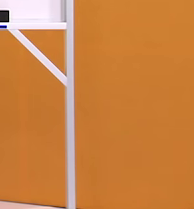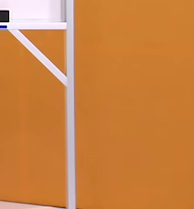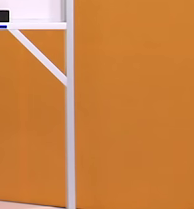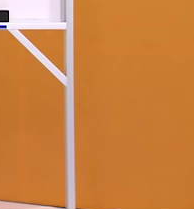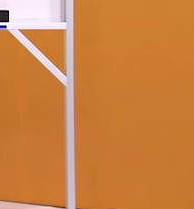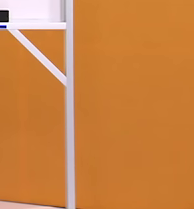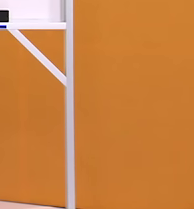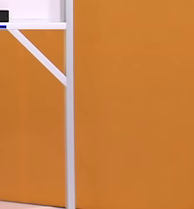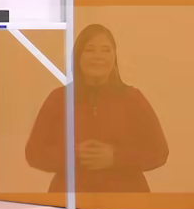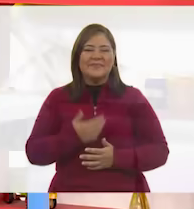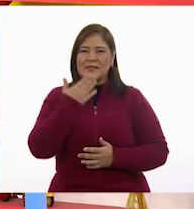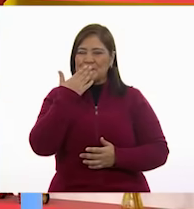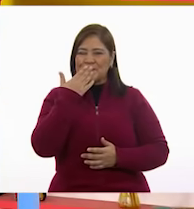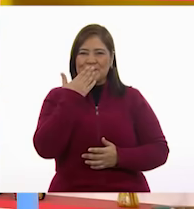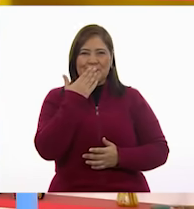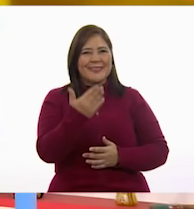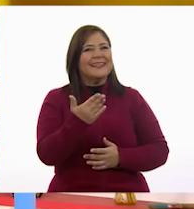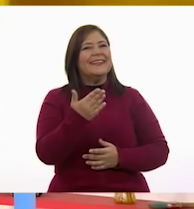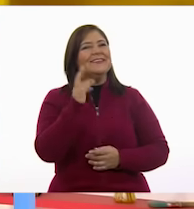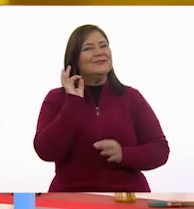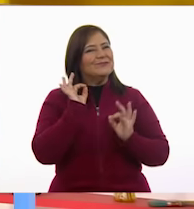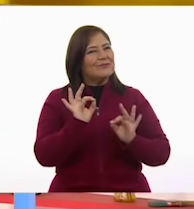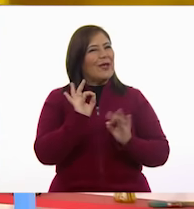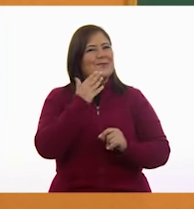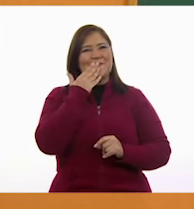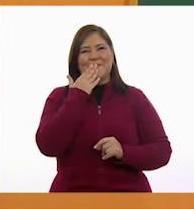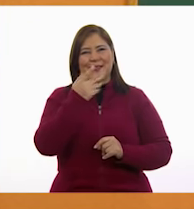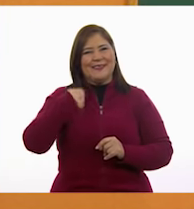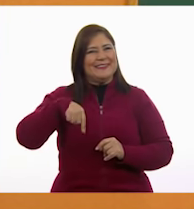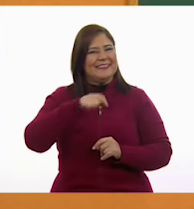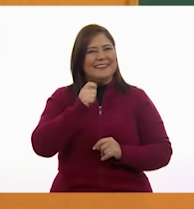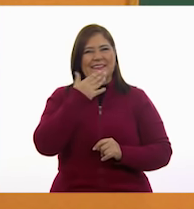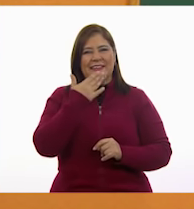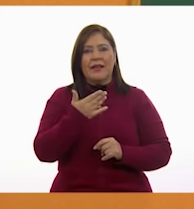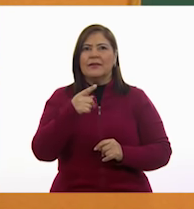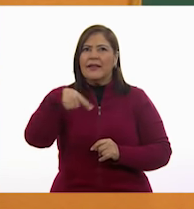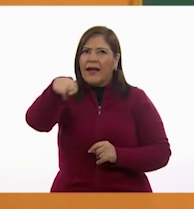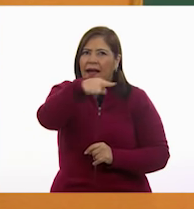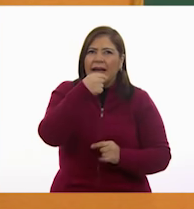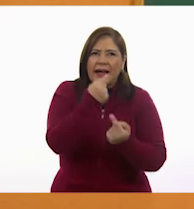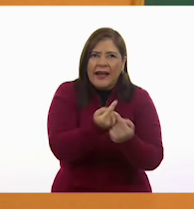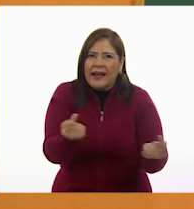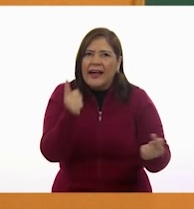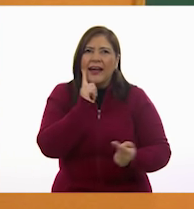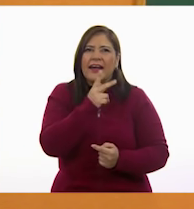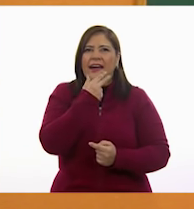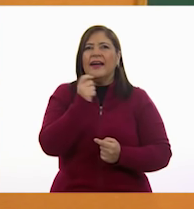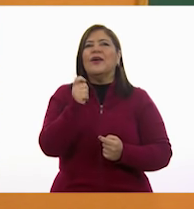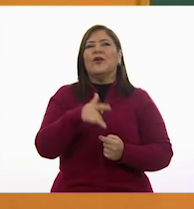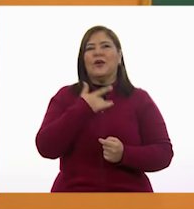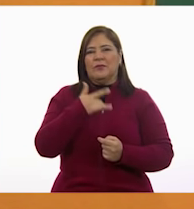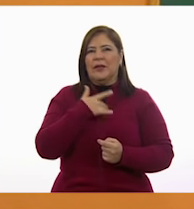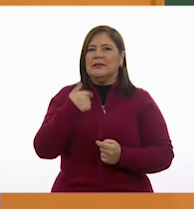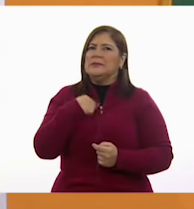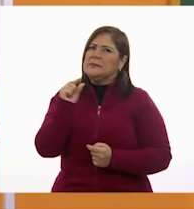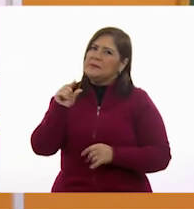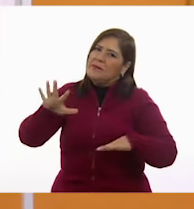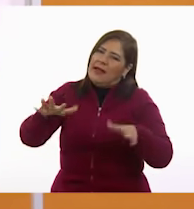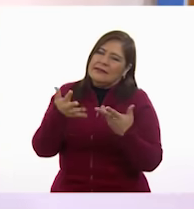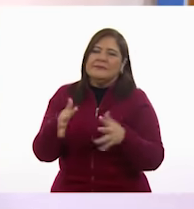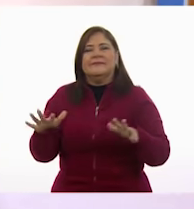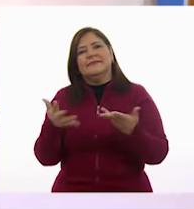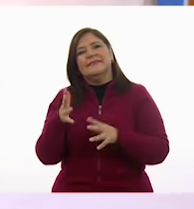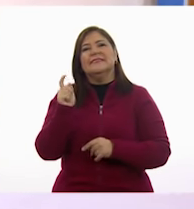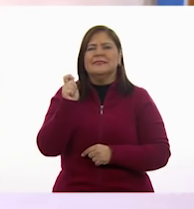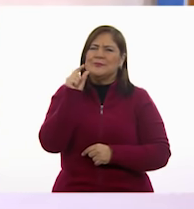Muy bien, excelente, nos salió muy bien. Ay, ¿cómo les fue, niñas y niños? A mí más o menos, profe sí, Lalo. Sí, estuvo muy